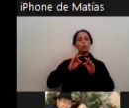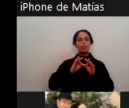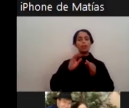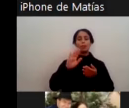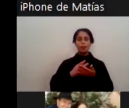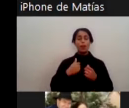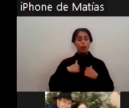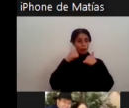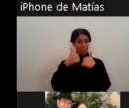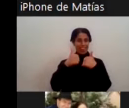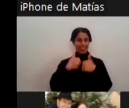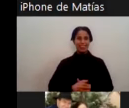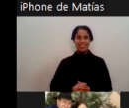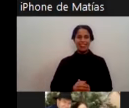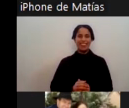Paula?